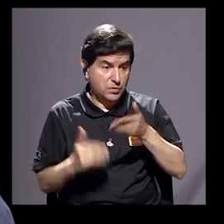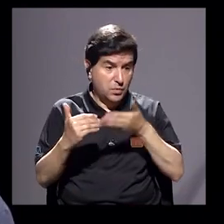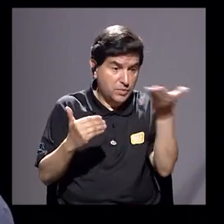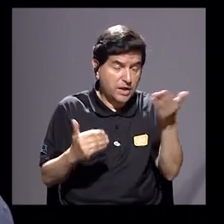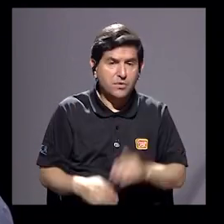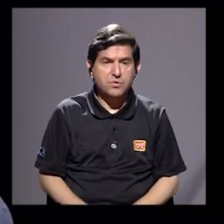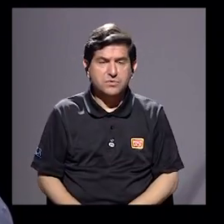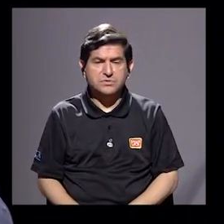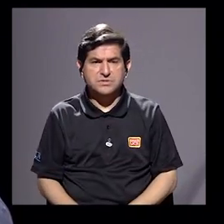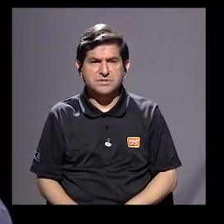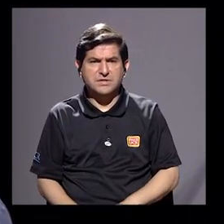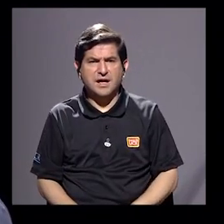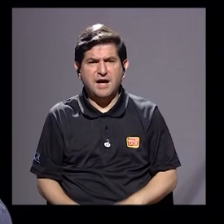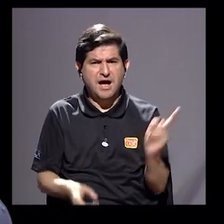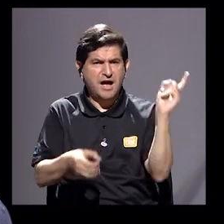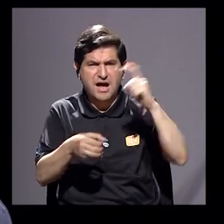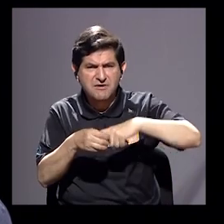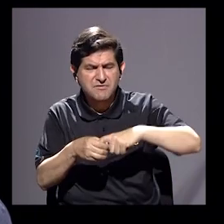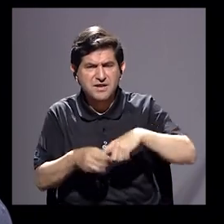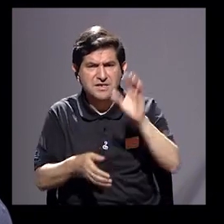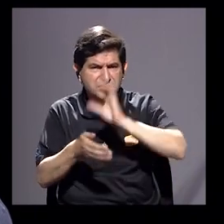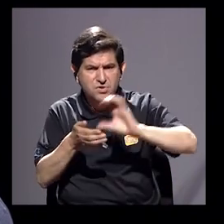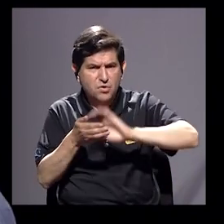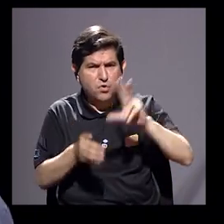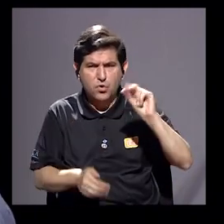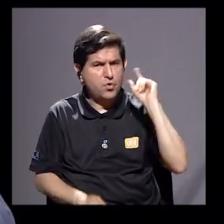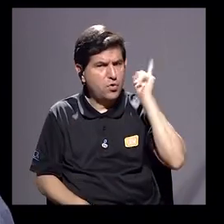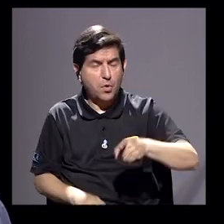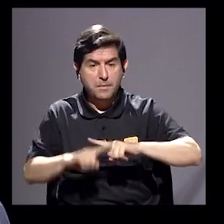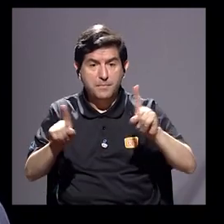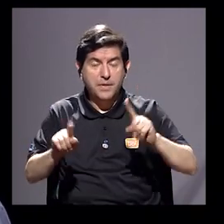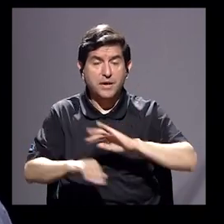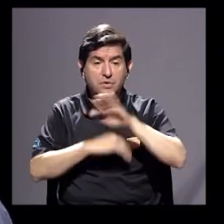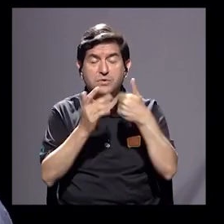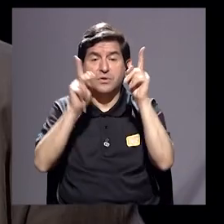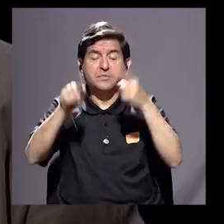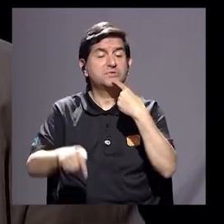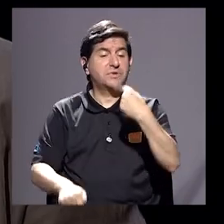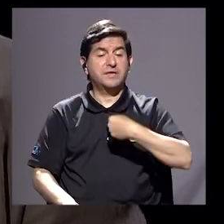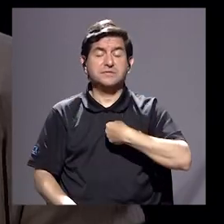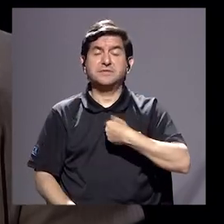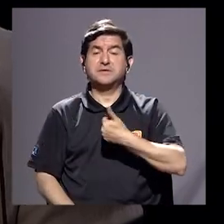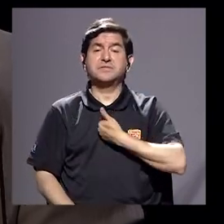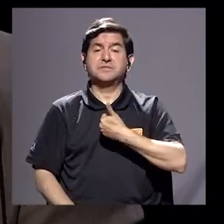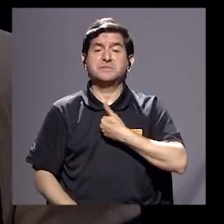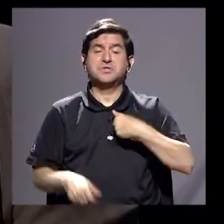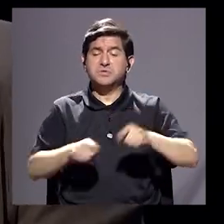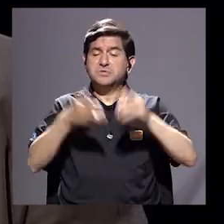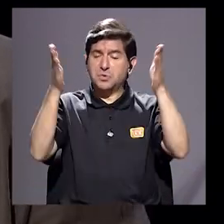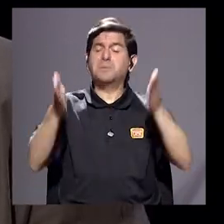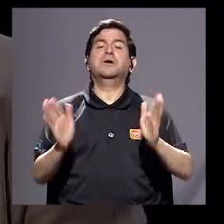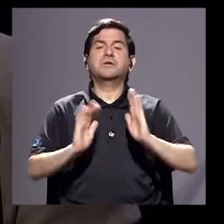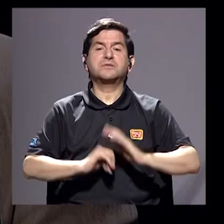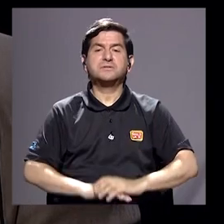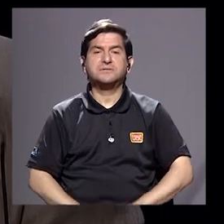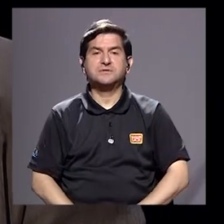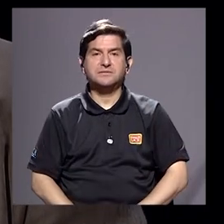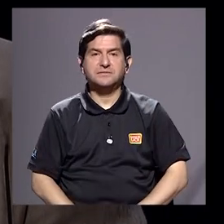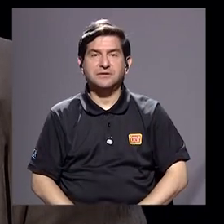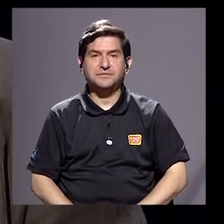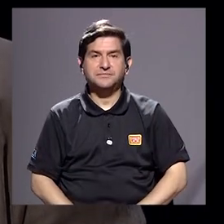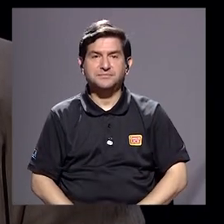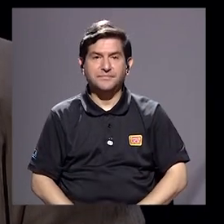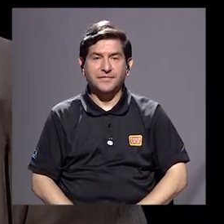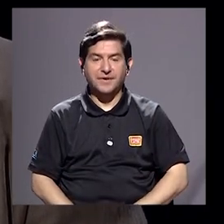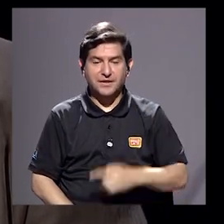cosa es que la colegiatura no sea obligatoria pero otra es que cualquiera puede llamarse periodista eso bueno en la